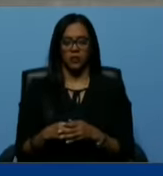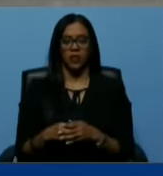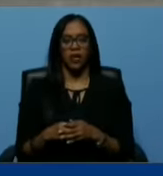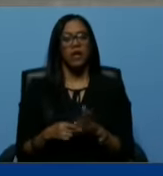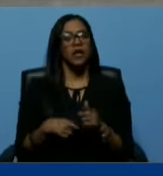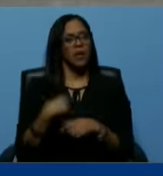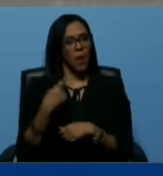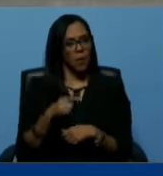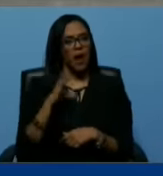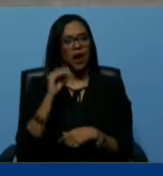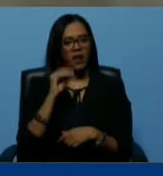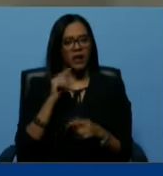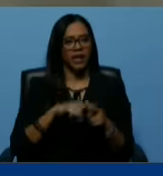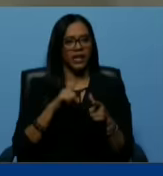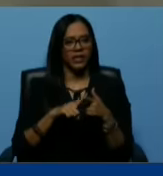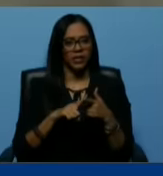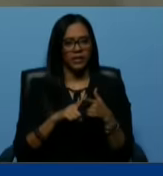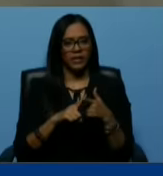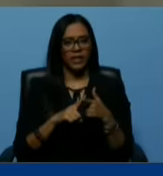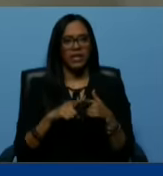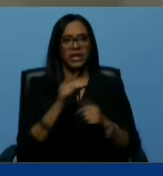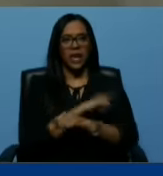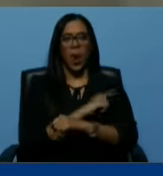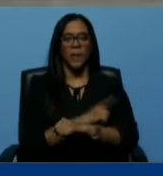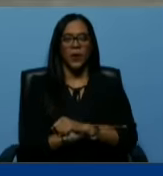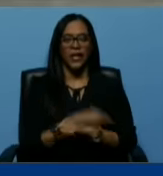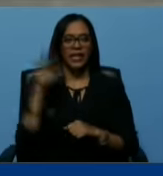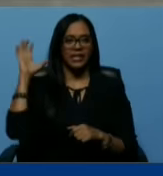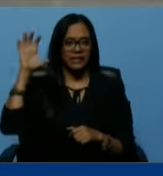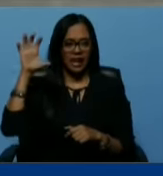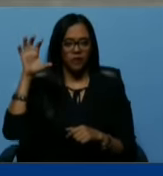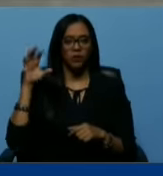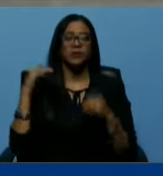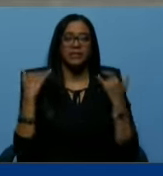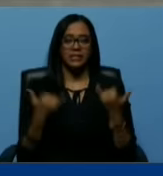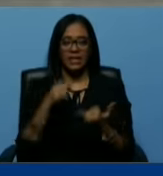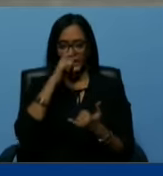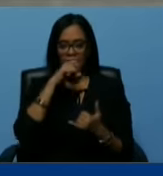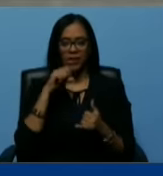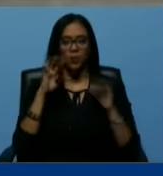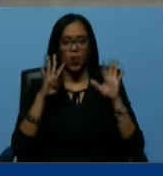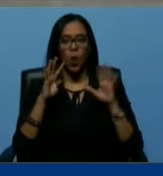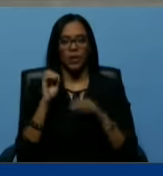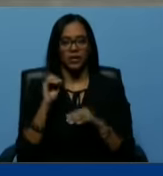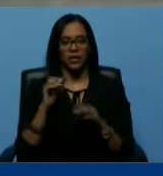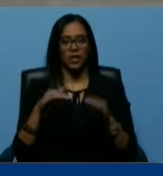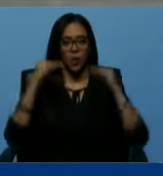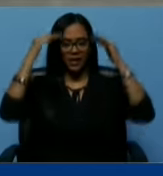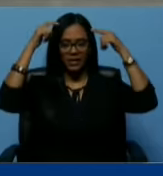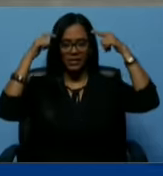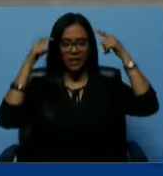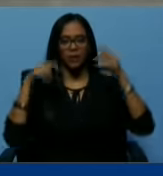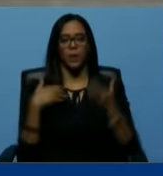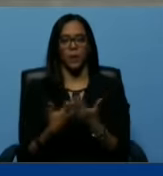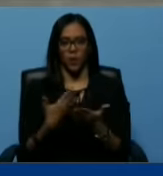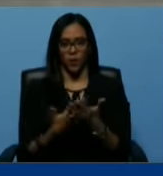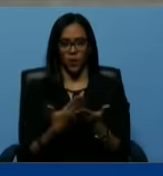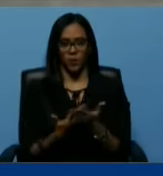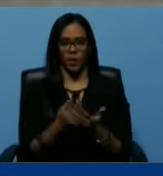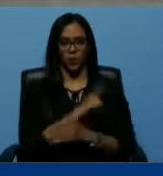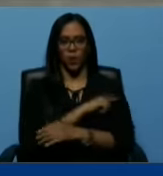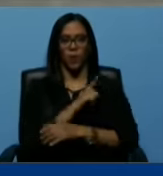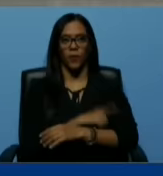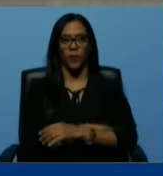Después hablaba entonces, en otra parte, de los poderes del Estado. Ya en el año 90, el comandante Chávez propone los poderes del